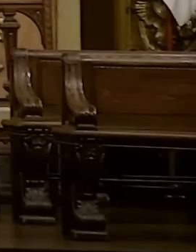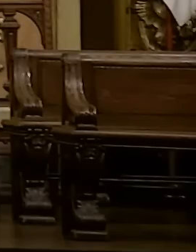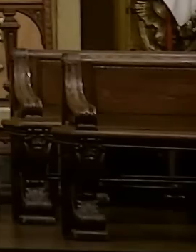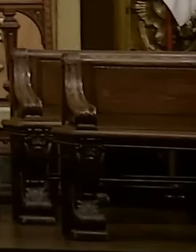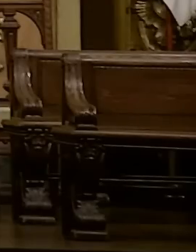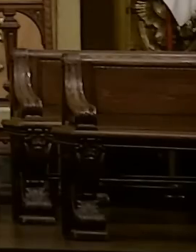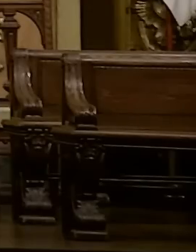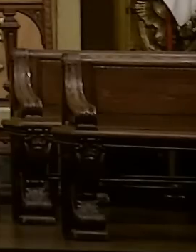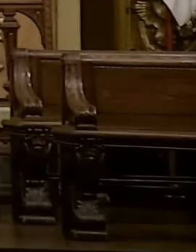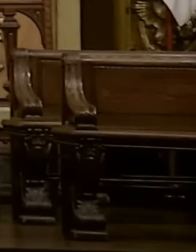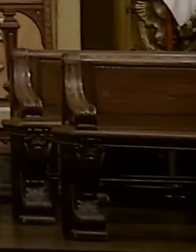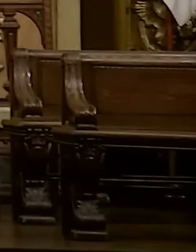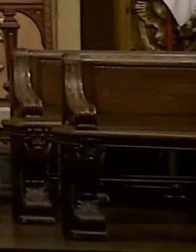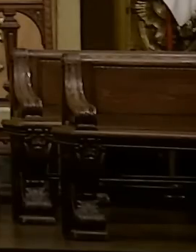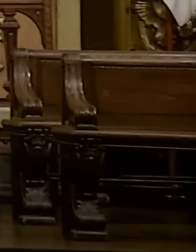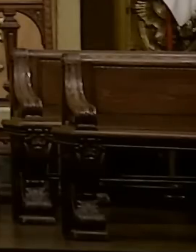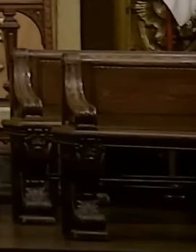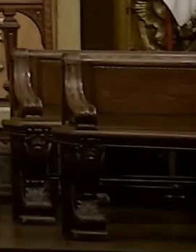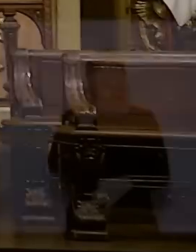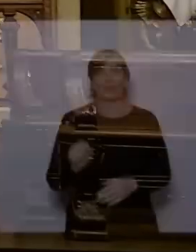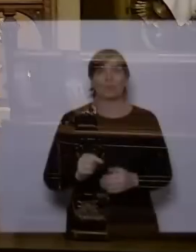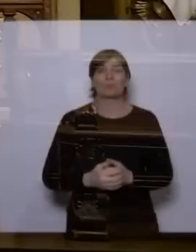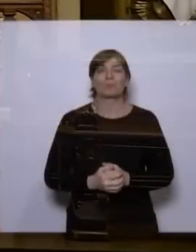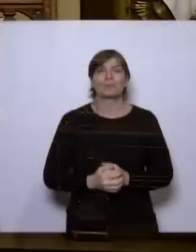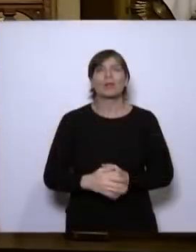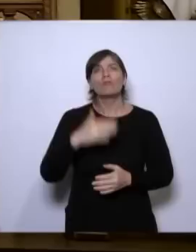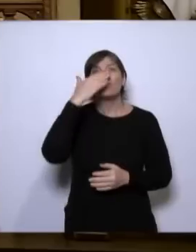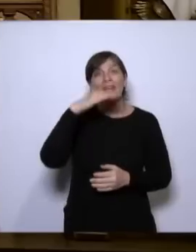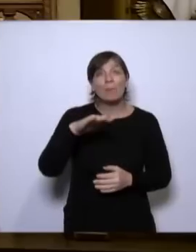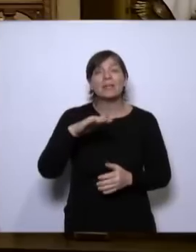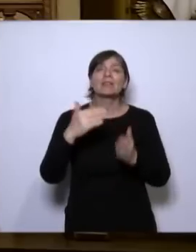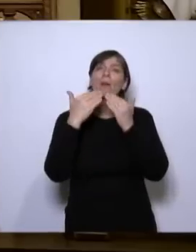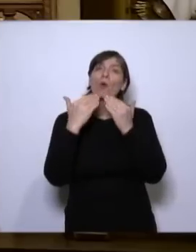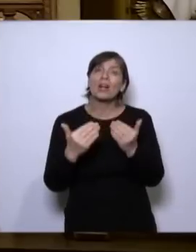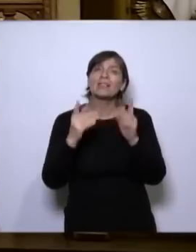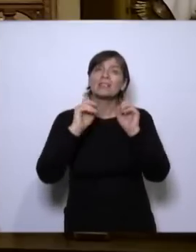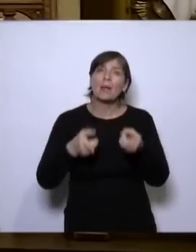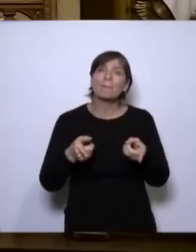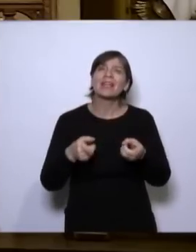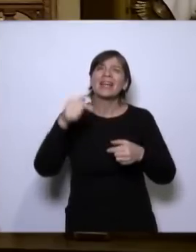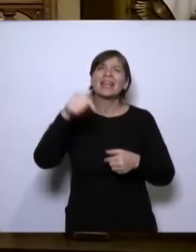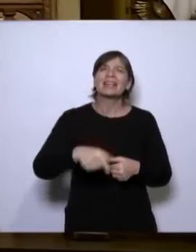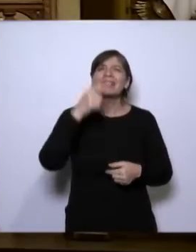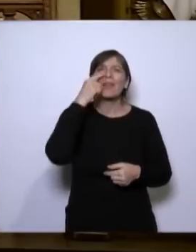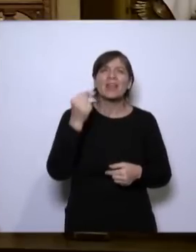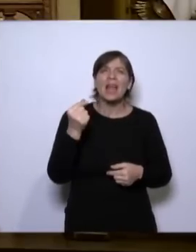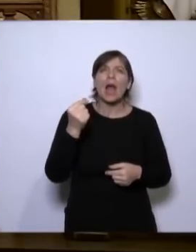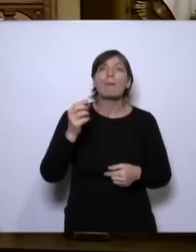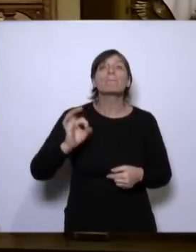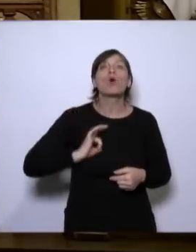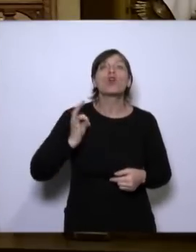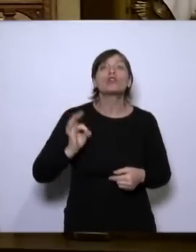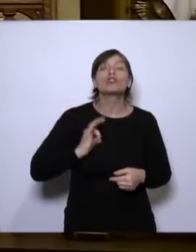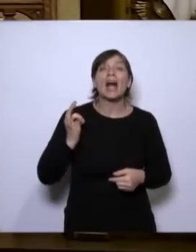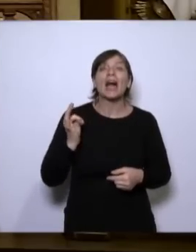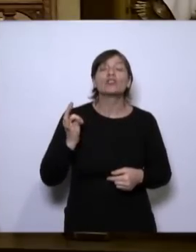misa dominical, por los años de ministerio episcopal del cardenal Mario Aurelio Poli,